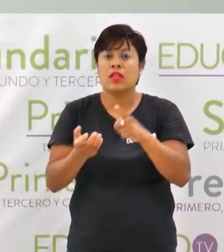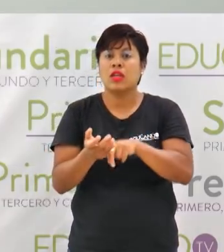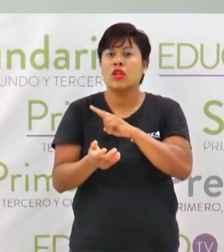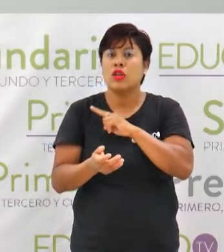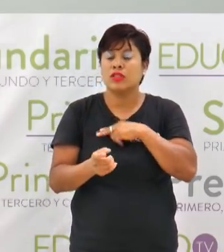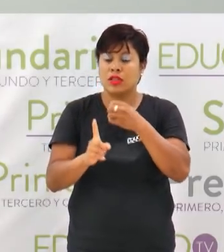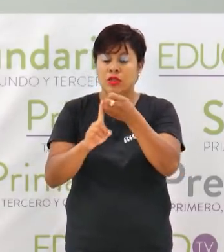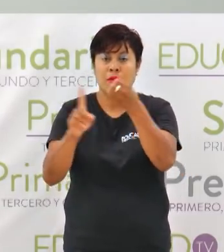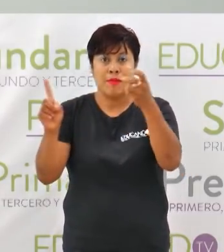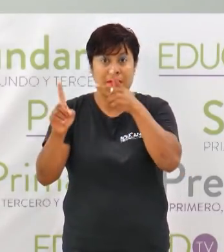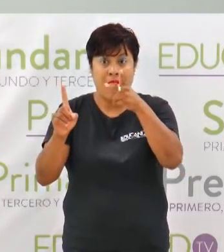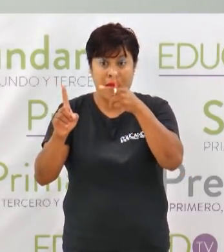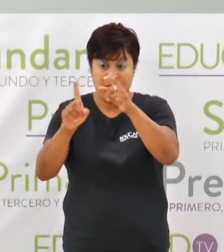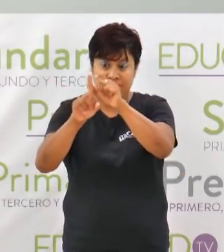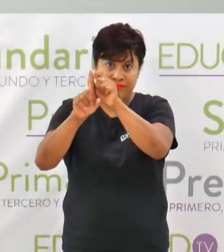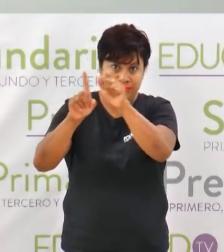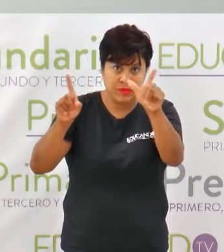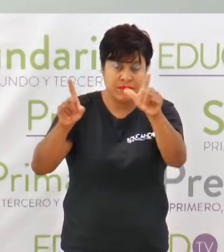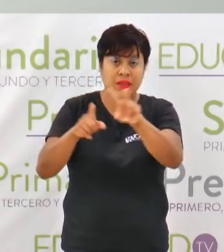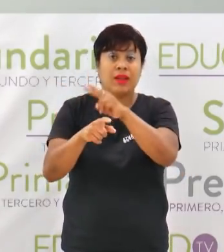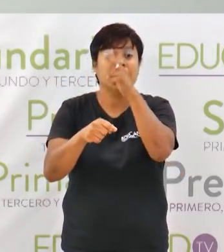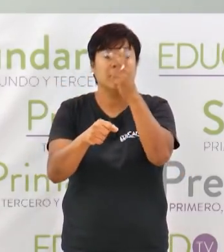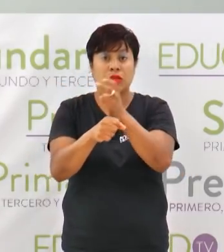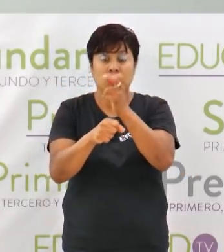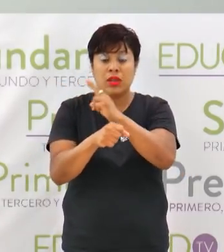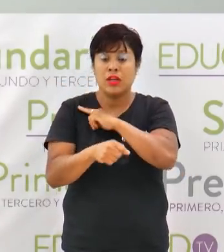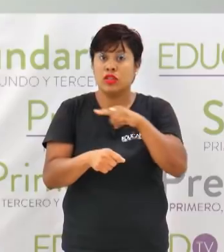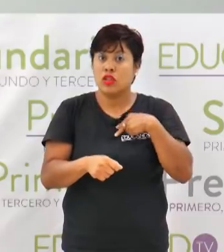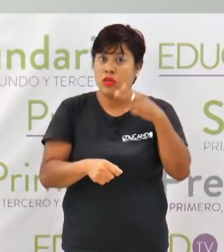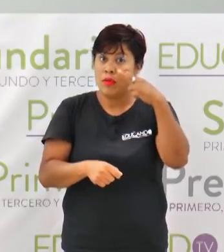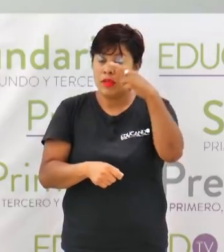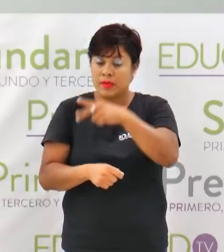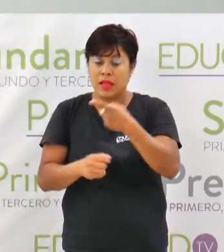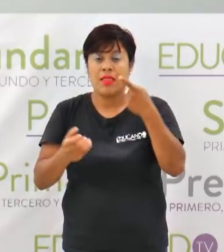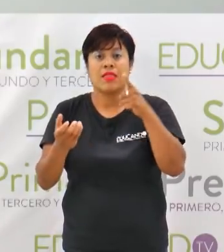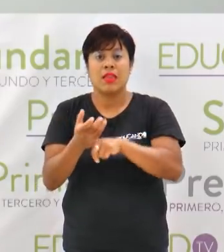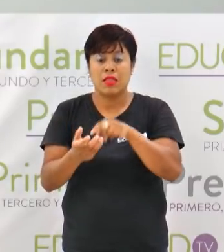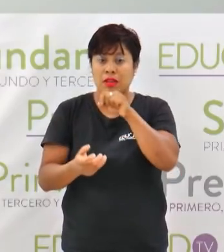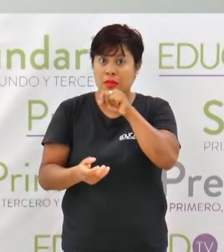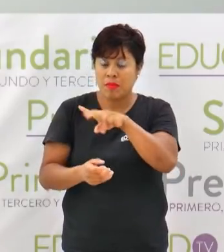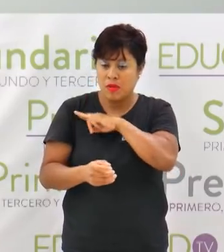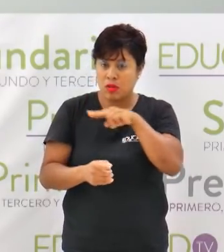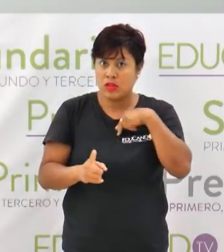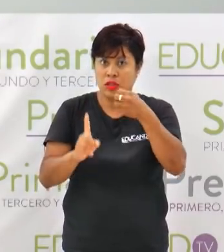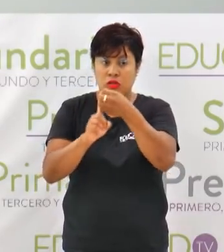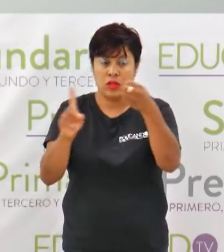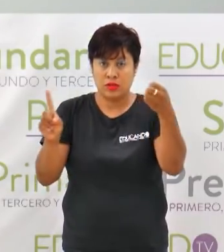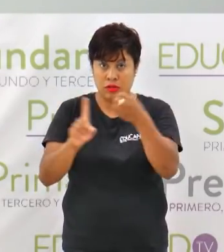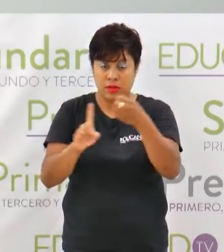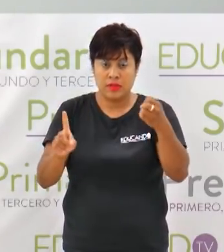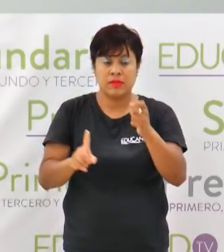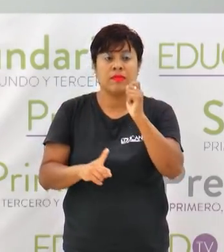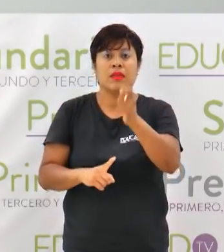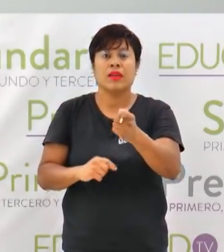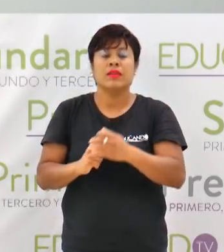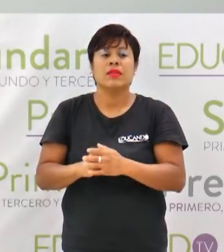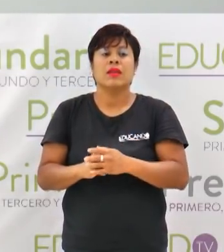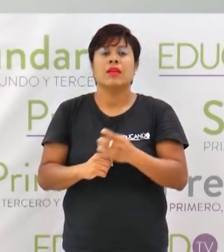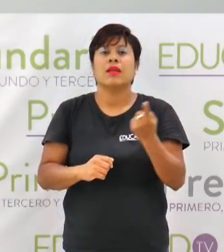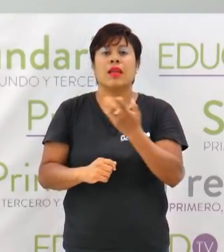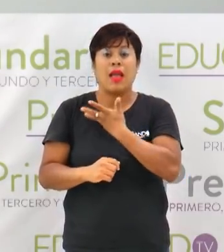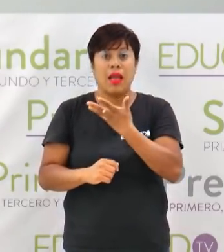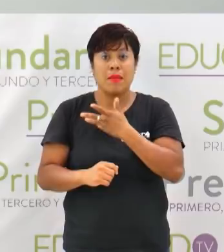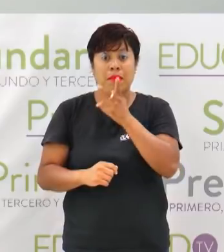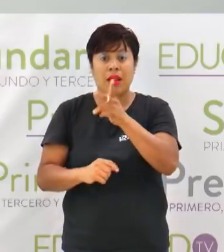de nuestras oraciones. Y la segunda parte que vamos a encontrar dentro de nuestras mismas oraciones es que